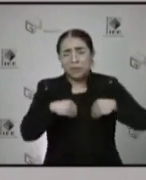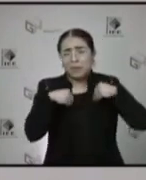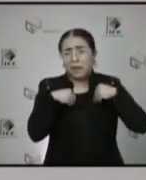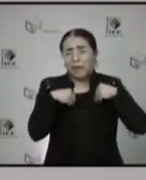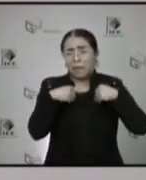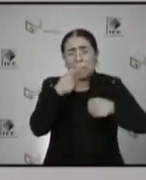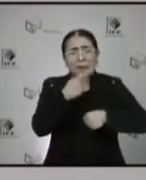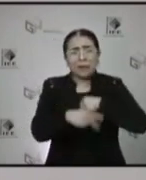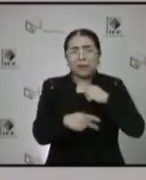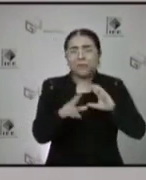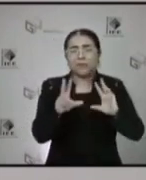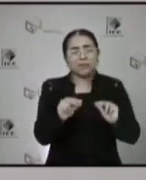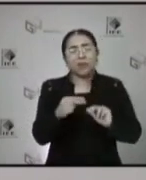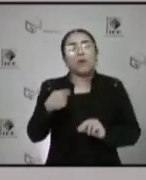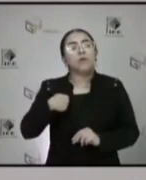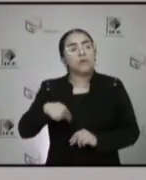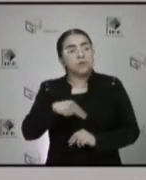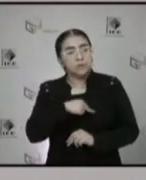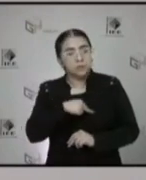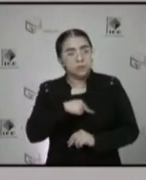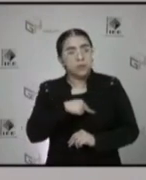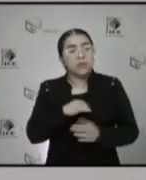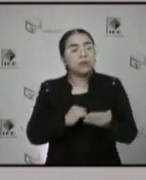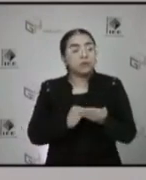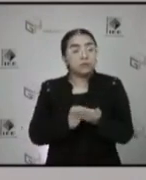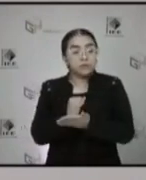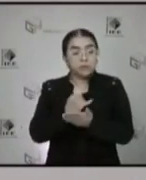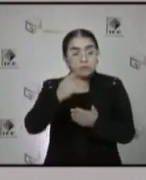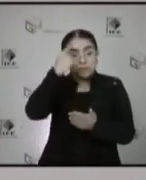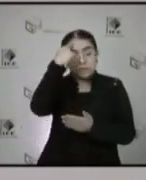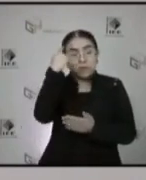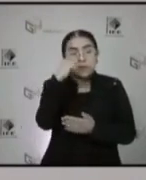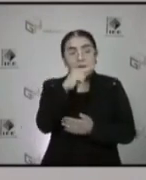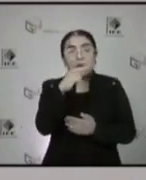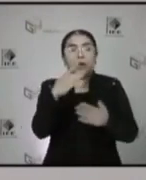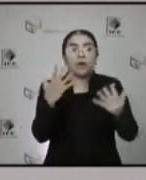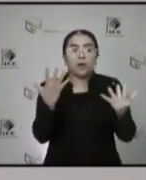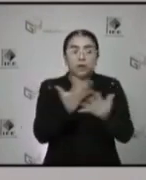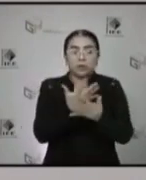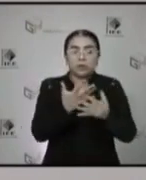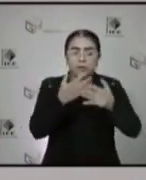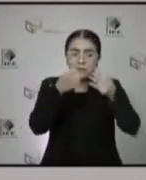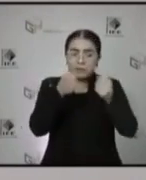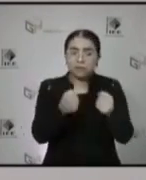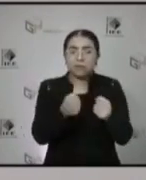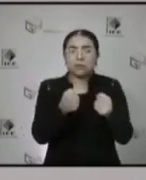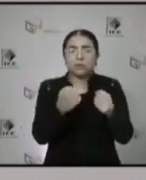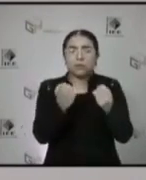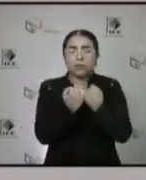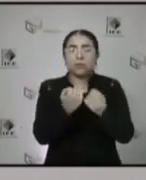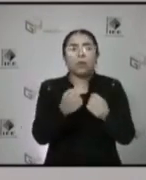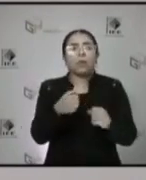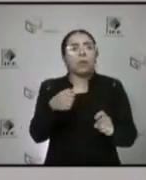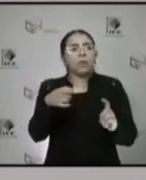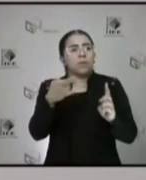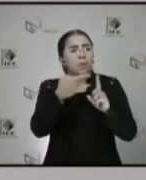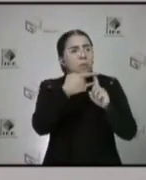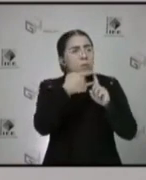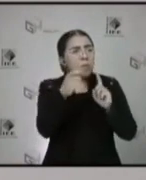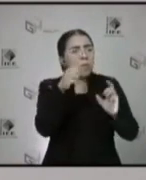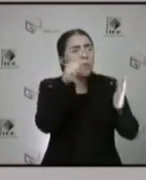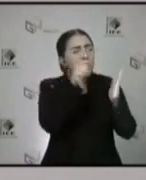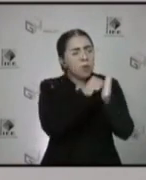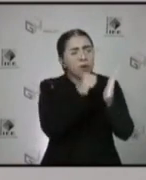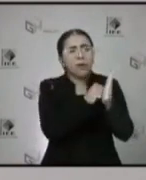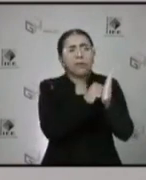En nuestras manos está tomar decisiones. Hagámoslo con seriedad. Toquemos puertas, pero además toquemos